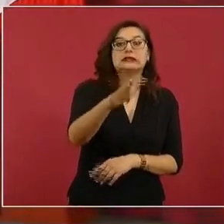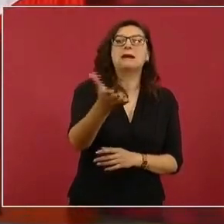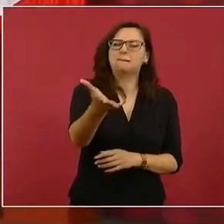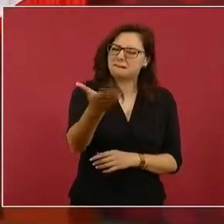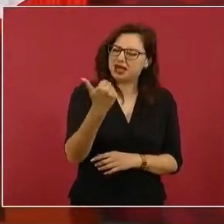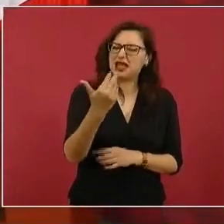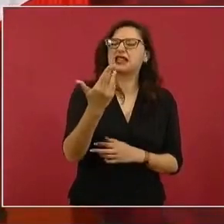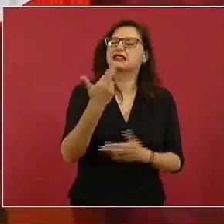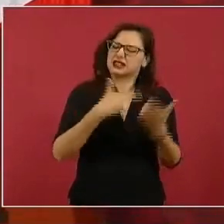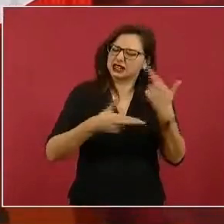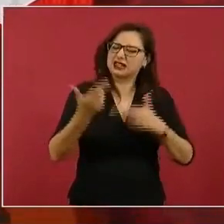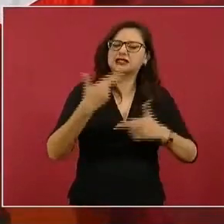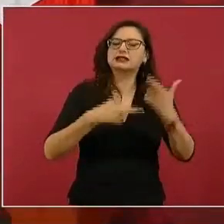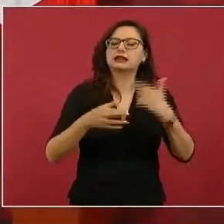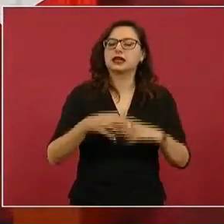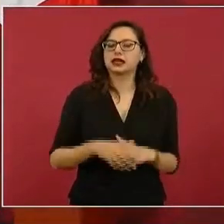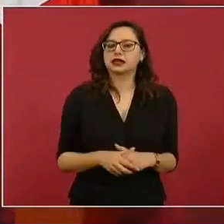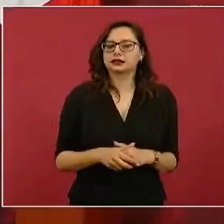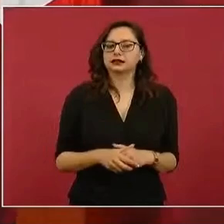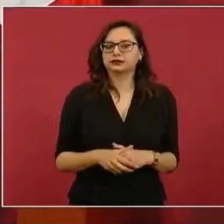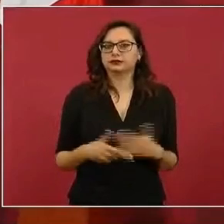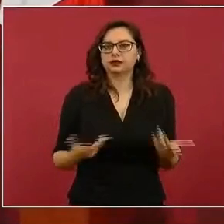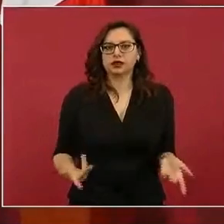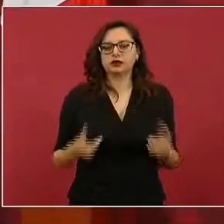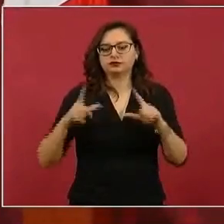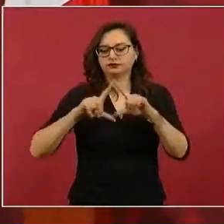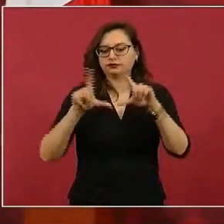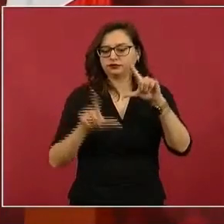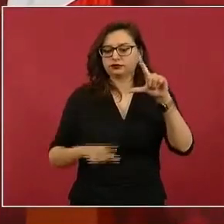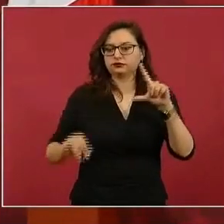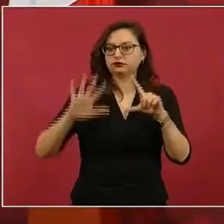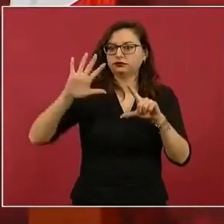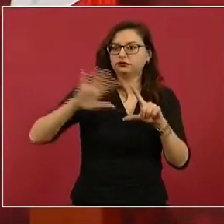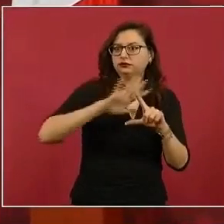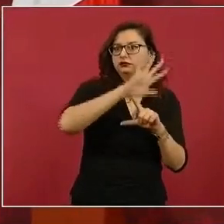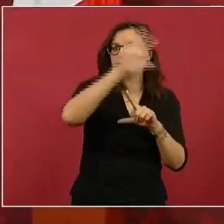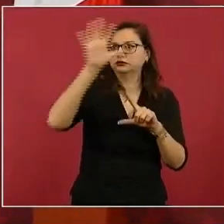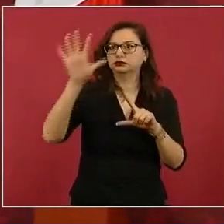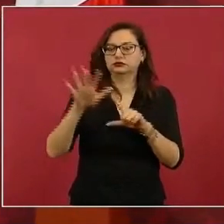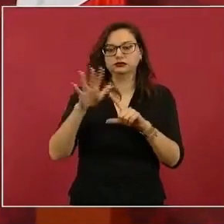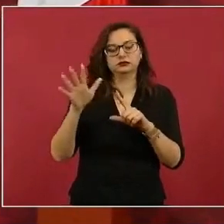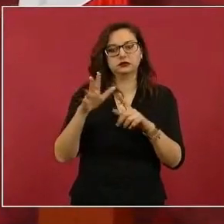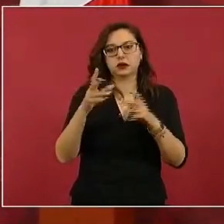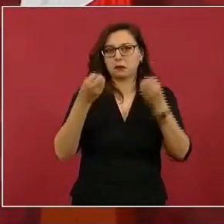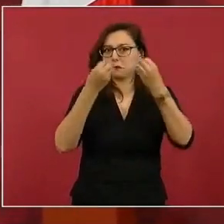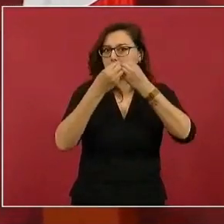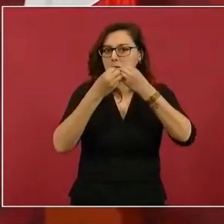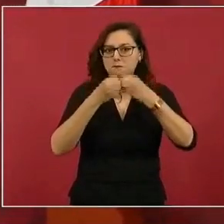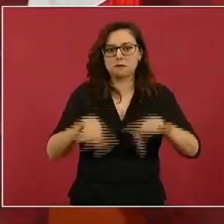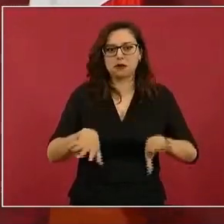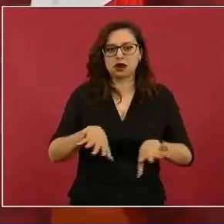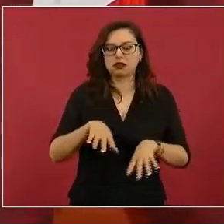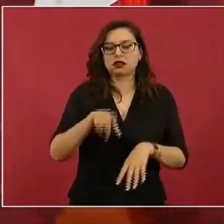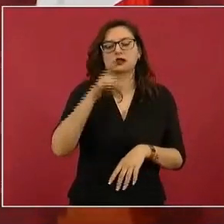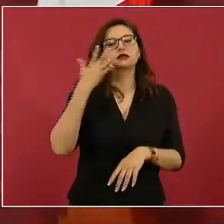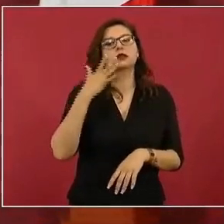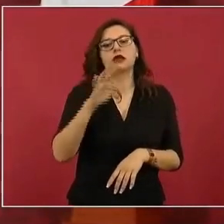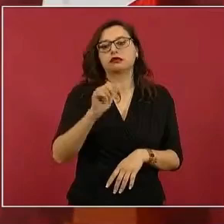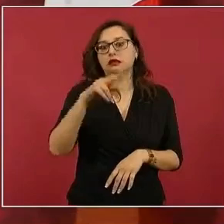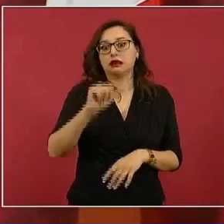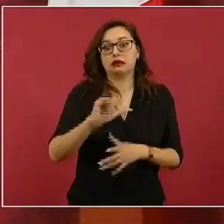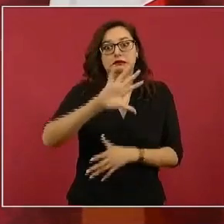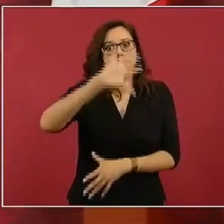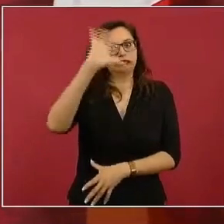la tragedia, después de que nos quitaron más de la mitad del territorio y Santana se va al exilio.